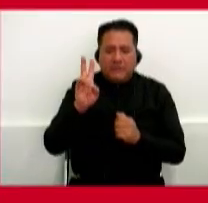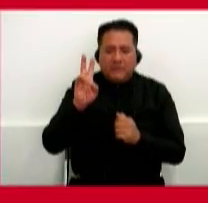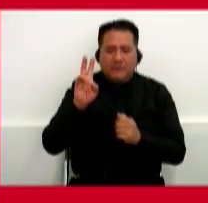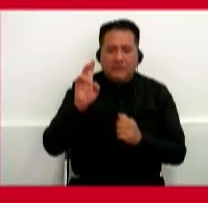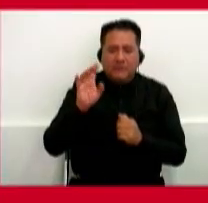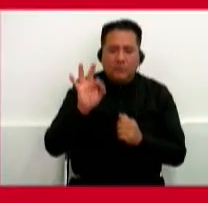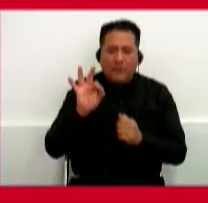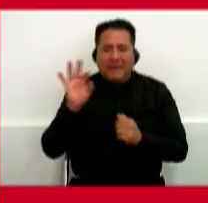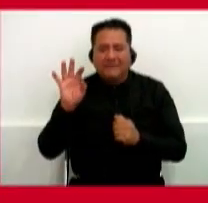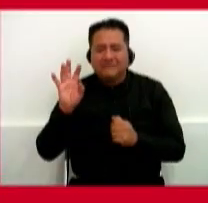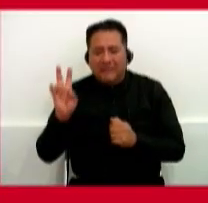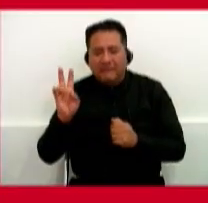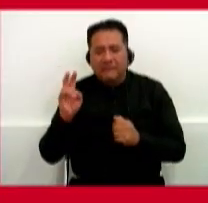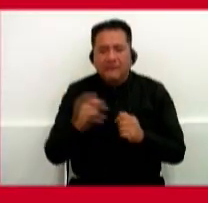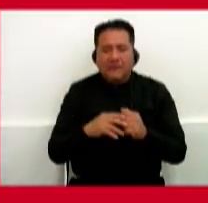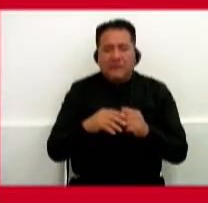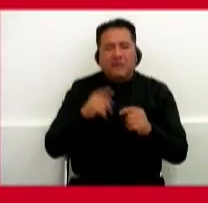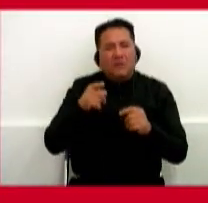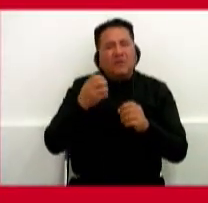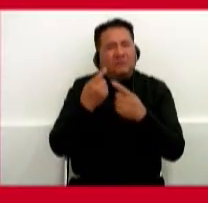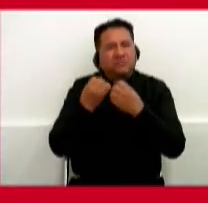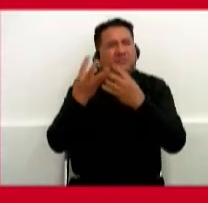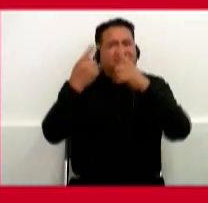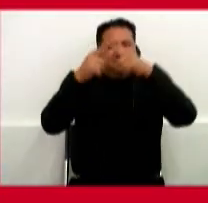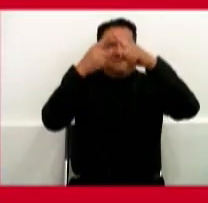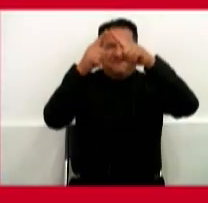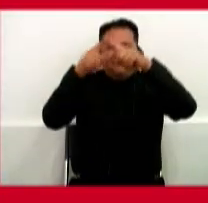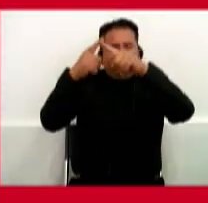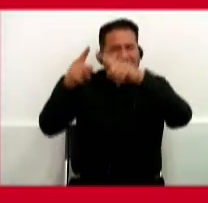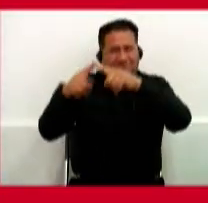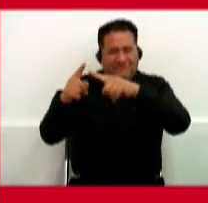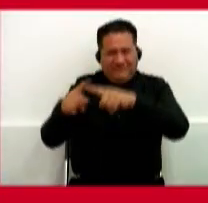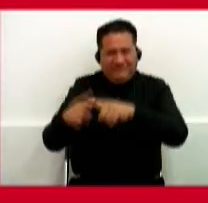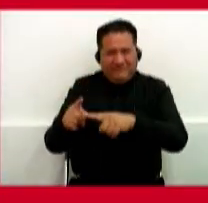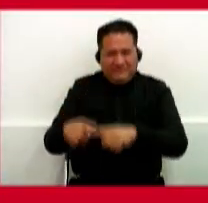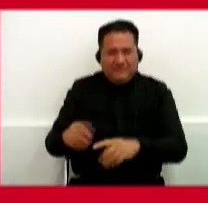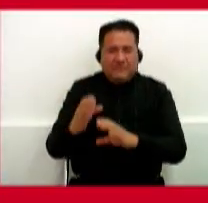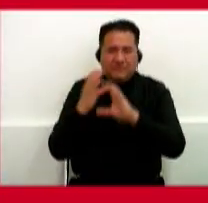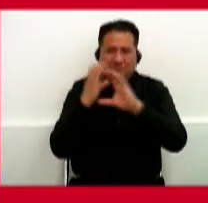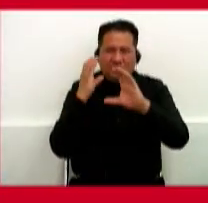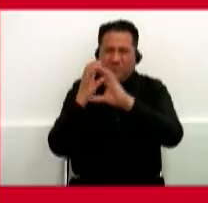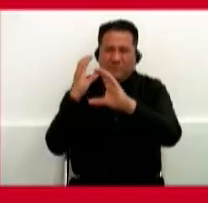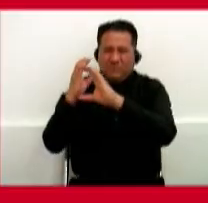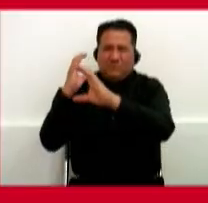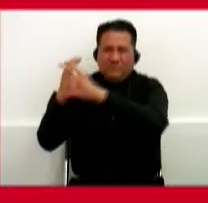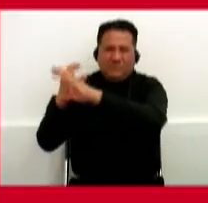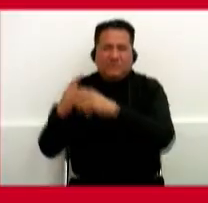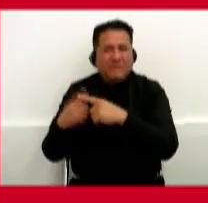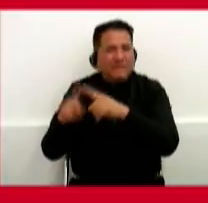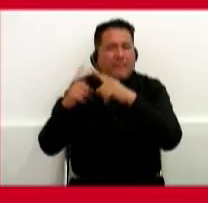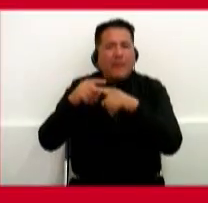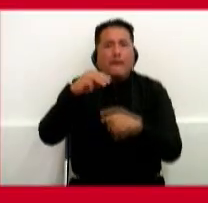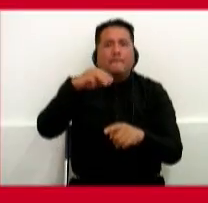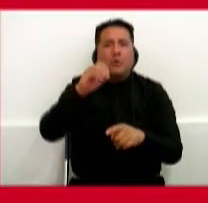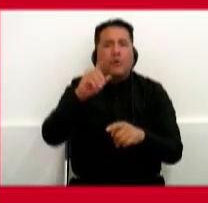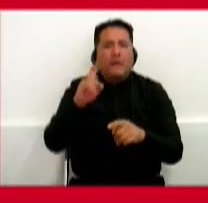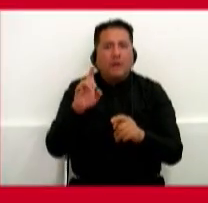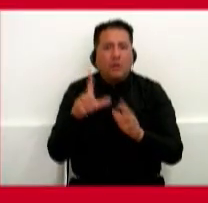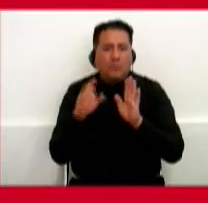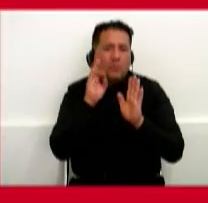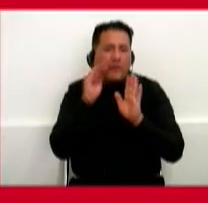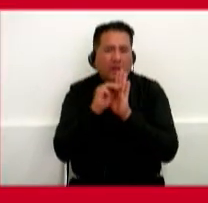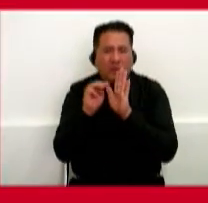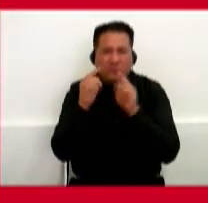palas 2800, CAT 6060. A un inicio nosotros, en el año 2020 que empezó